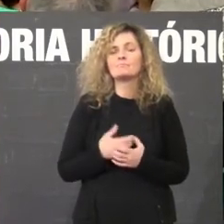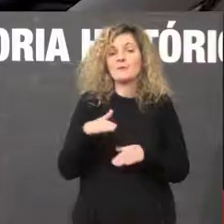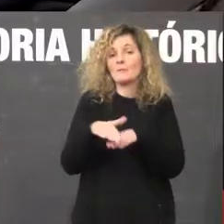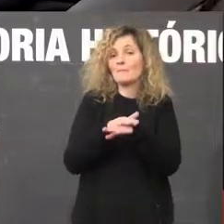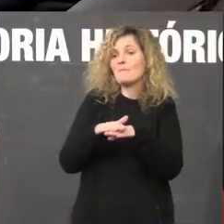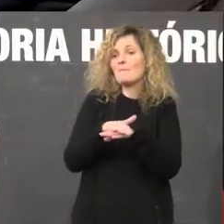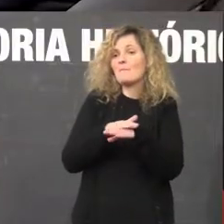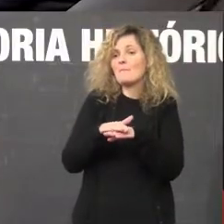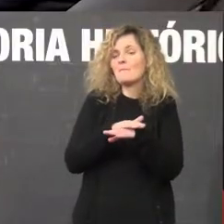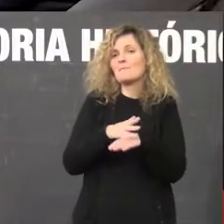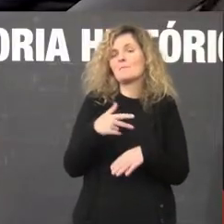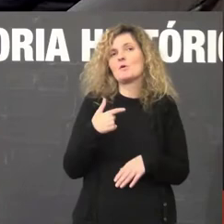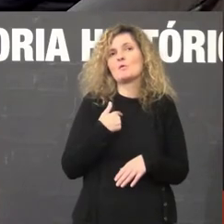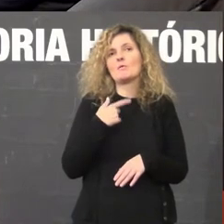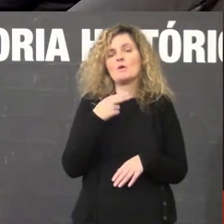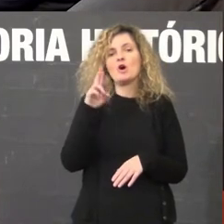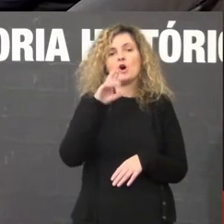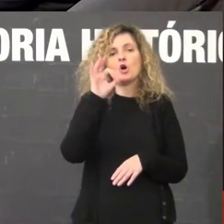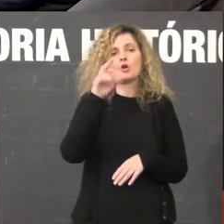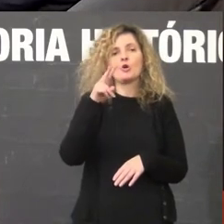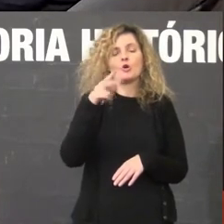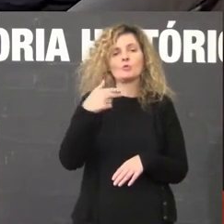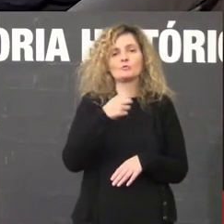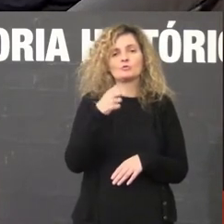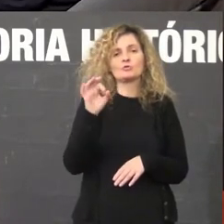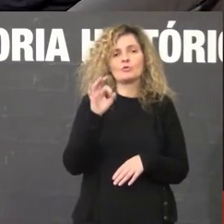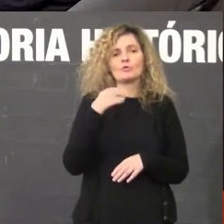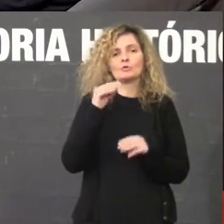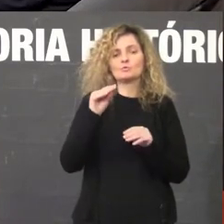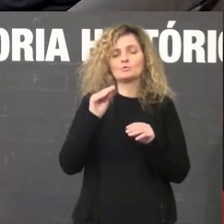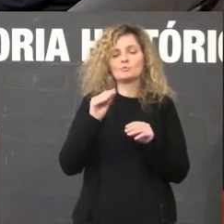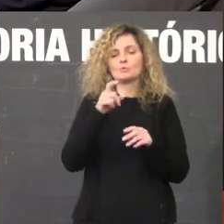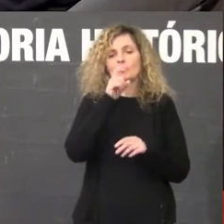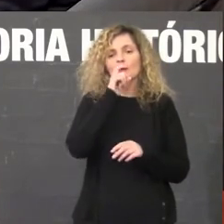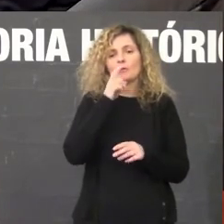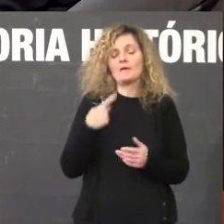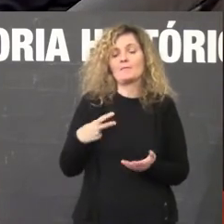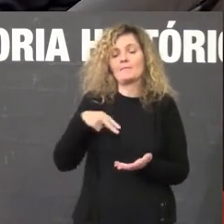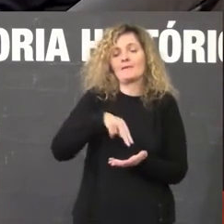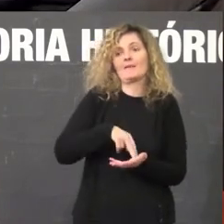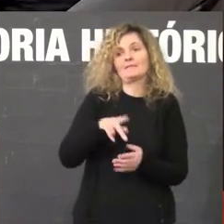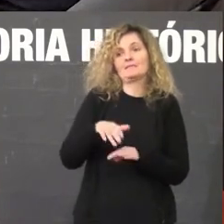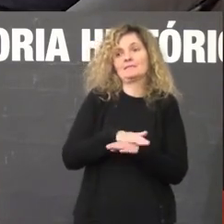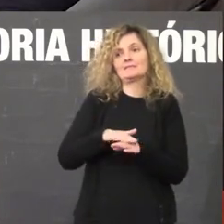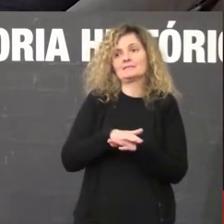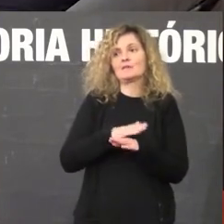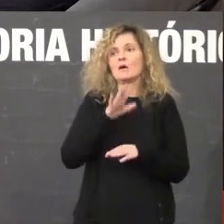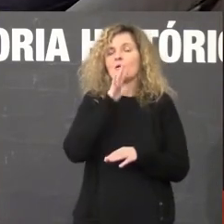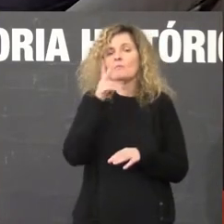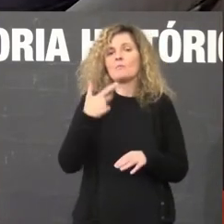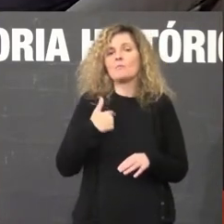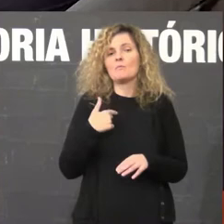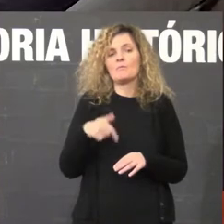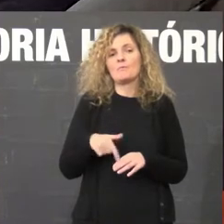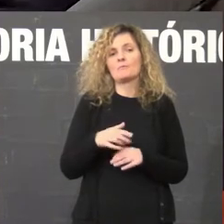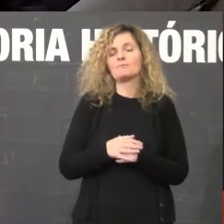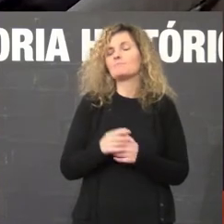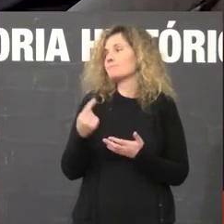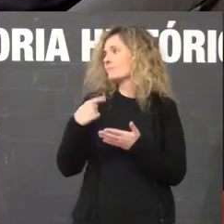disculpen, como diría Groucho Marx, desde a súa tumba que non me levante, sobre todo porque teño aquí un